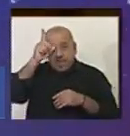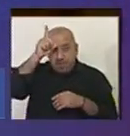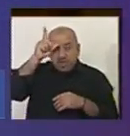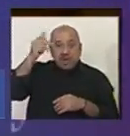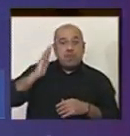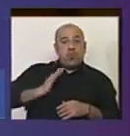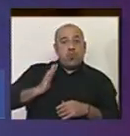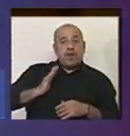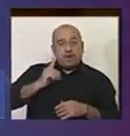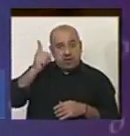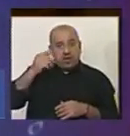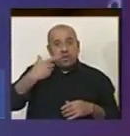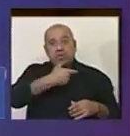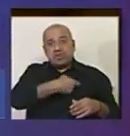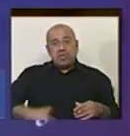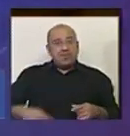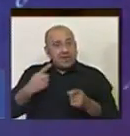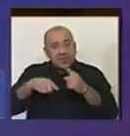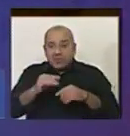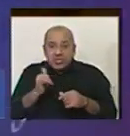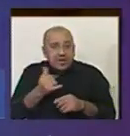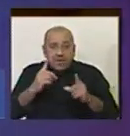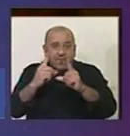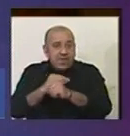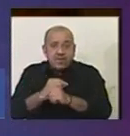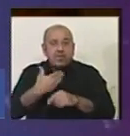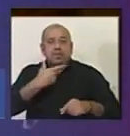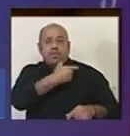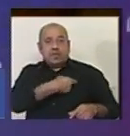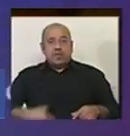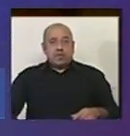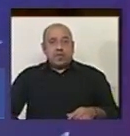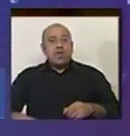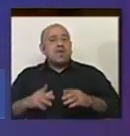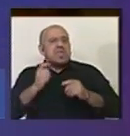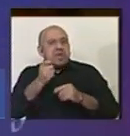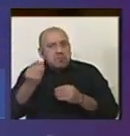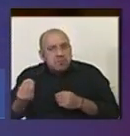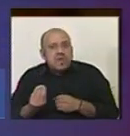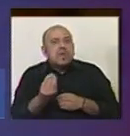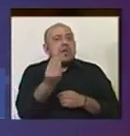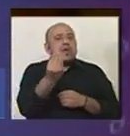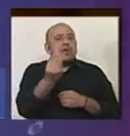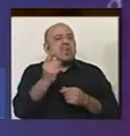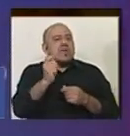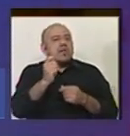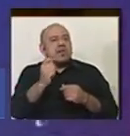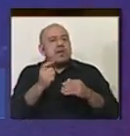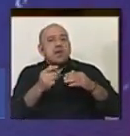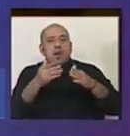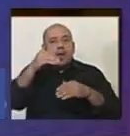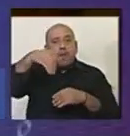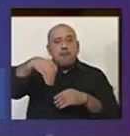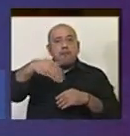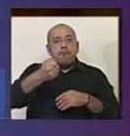va... En declive. Se va pronto. Y quien aspira a tomar ese testigo es Macron.